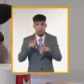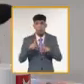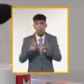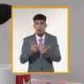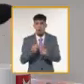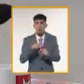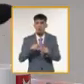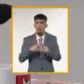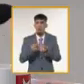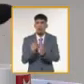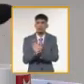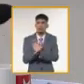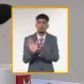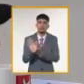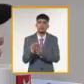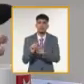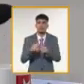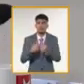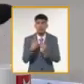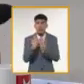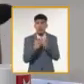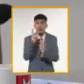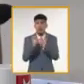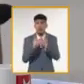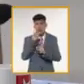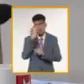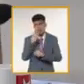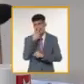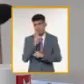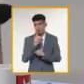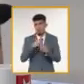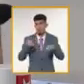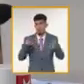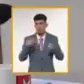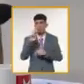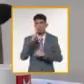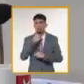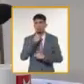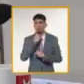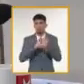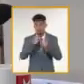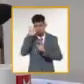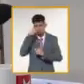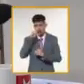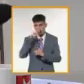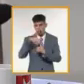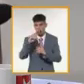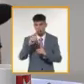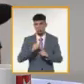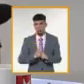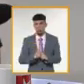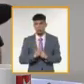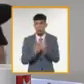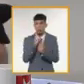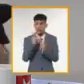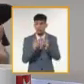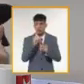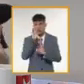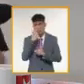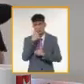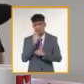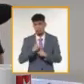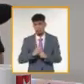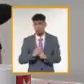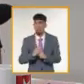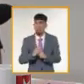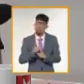ese rechazo y partir de ahí, ¿no? ¿Cuáles son las causas de ese rechazo? Bueno, inevitablemente hay que decir que existen elementos que pudieran considerarse